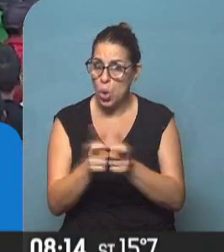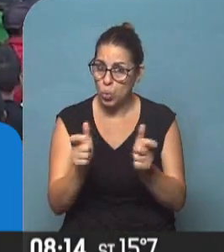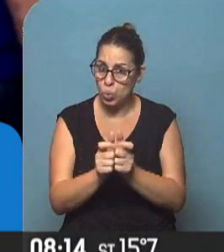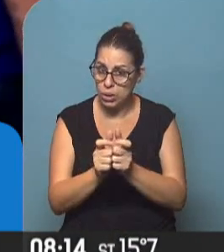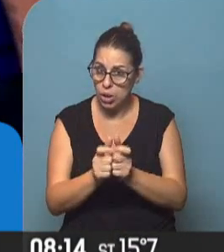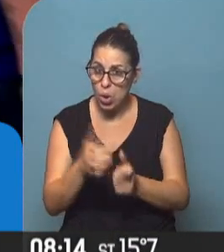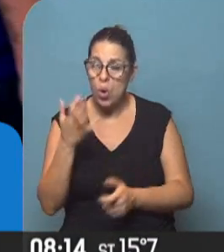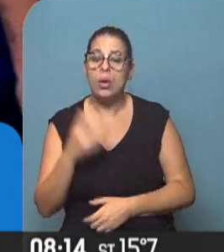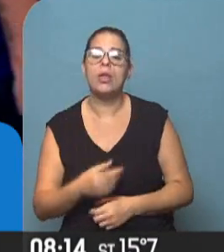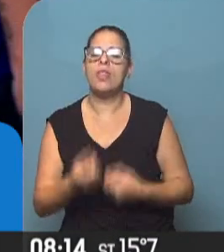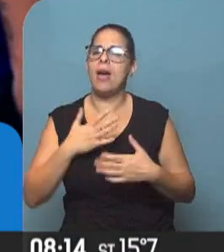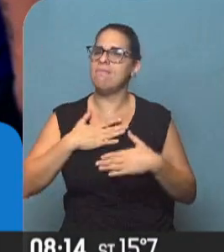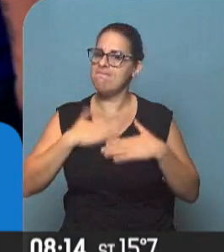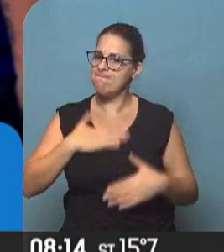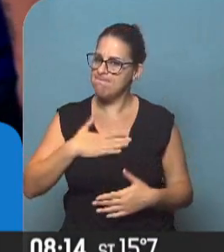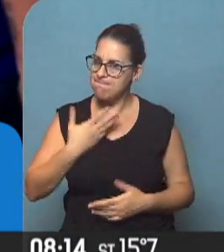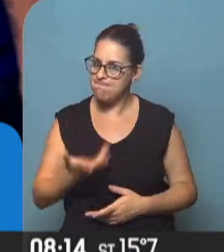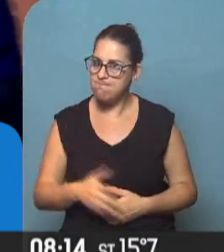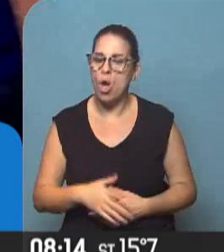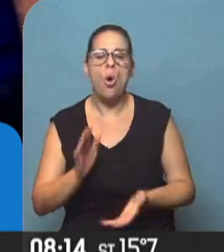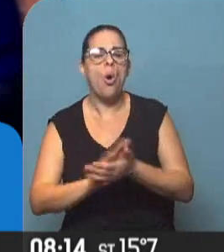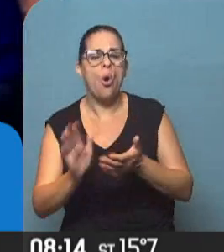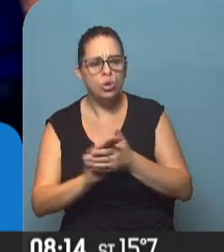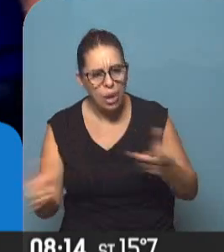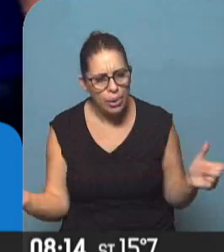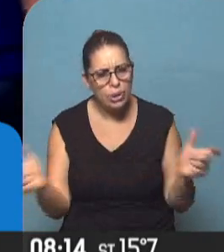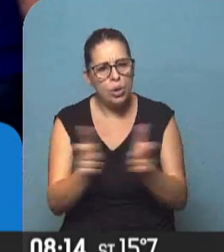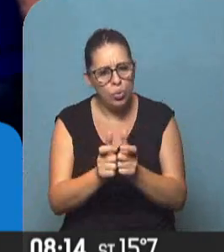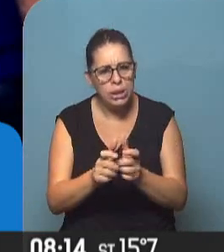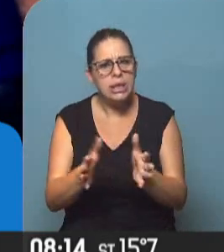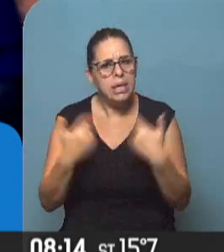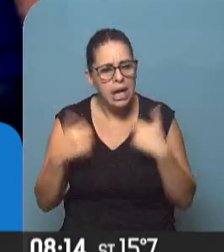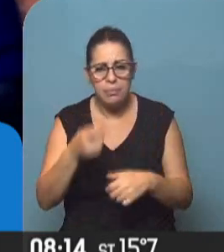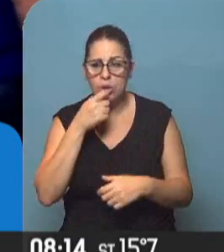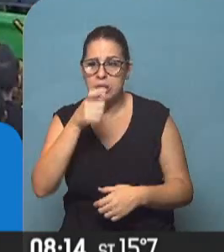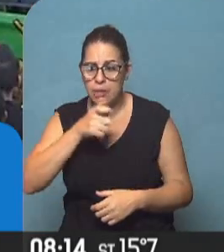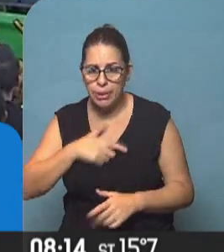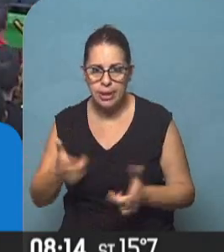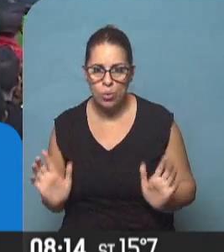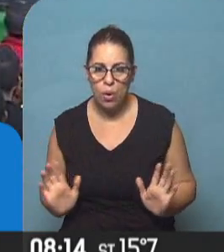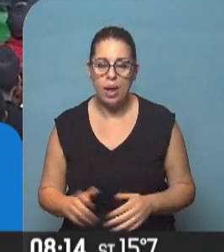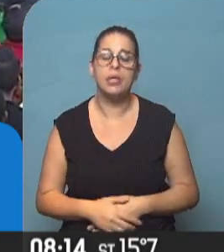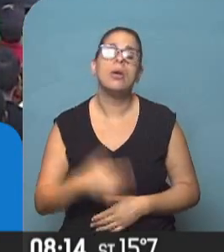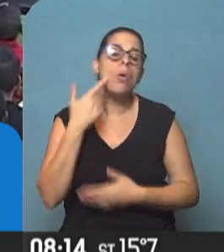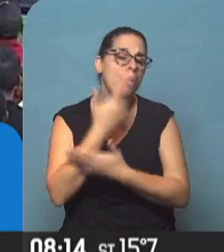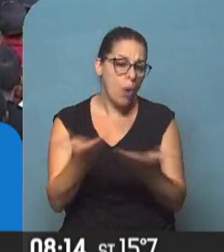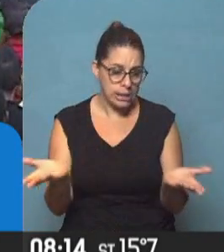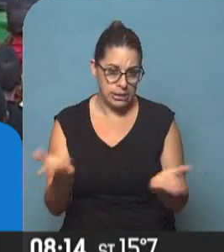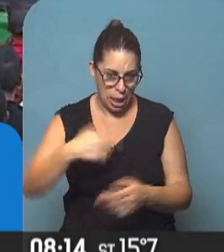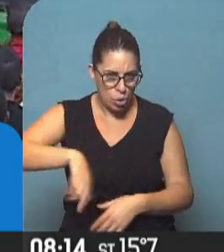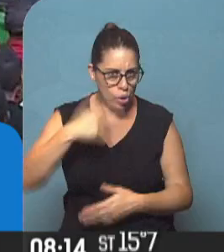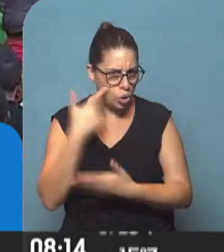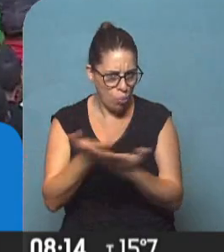ya que nos hace bien al alma. Volvámonos a juntar pronto, si no hay respuesta. Mostrémosle que